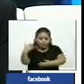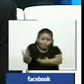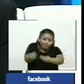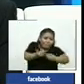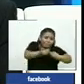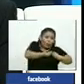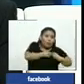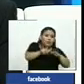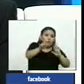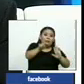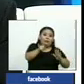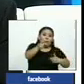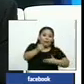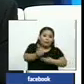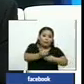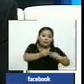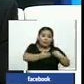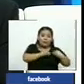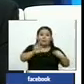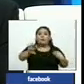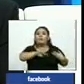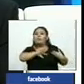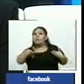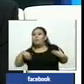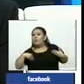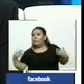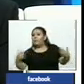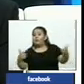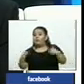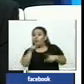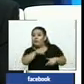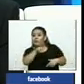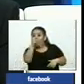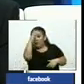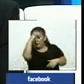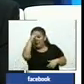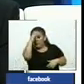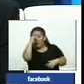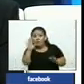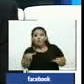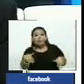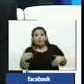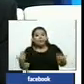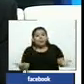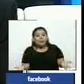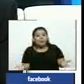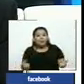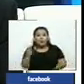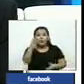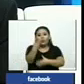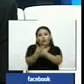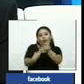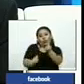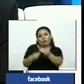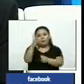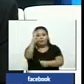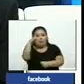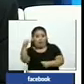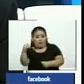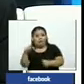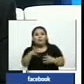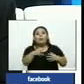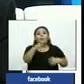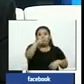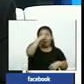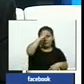salvó, una bebé de 7 meses. Las familias atacadas en México, esta familia atacada en México, son de doble nacionalidad, son mexicanos